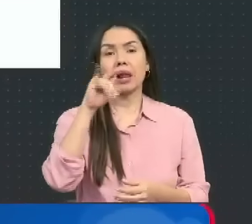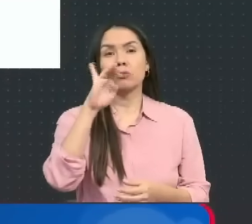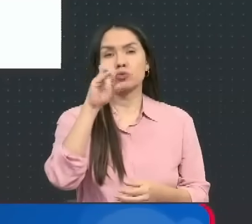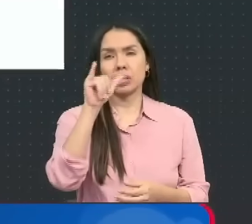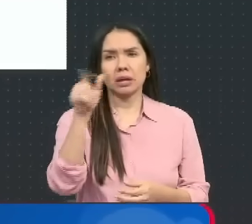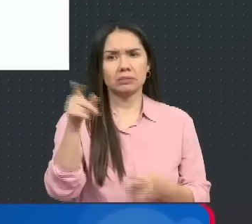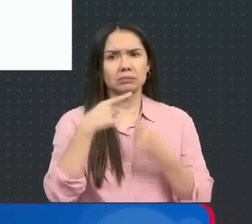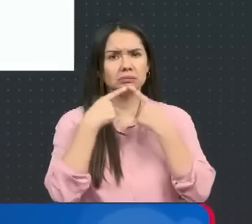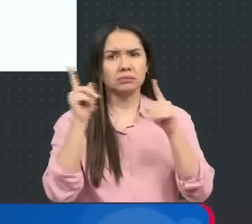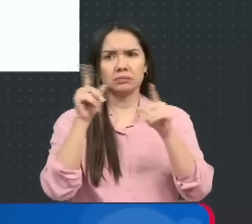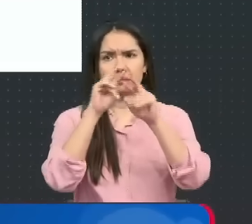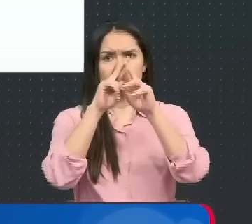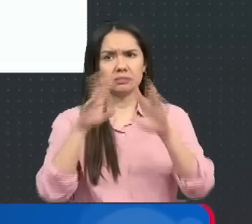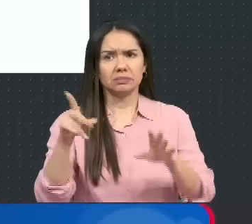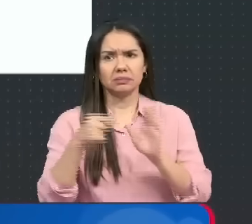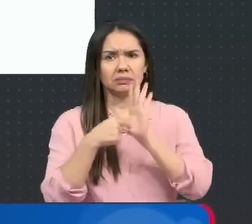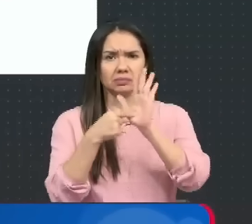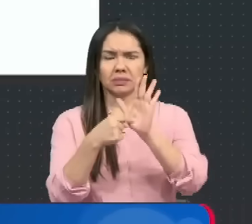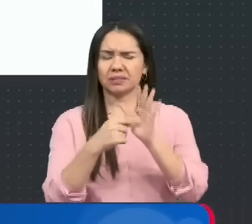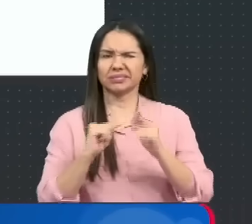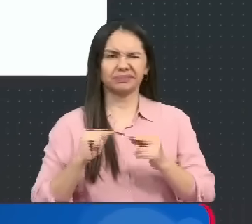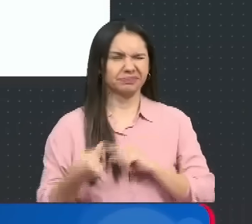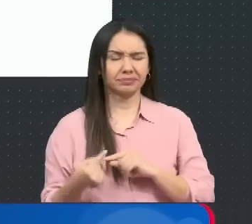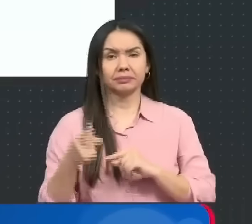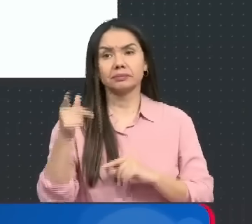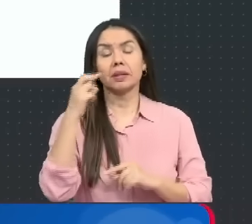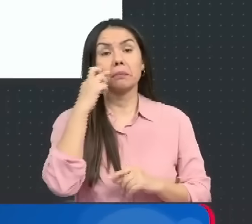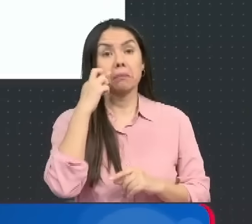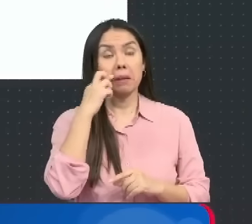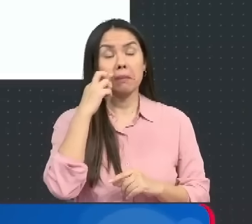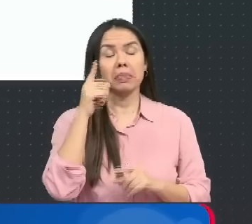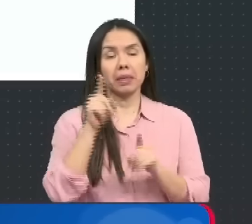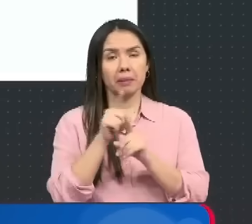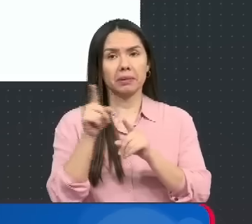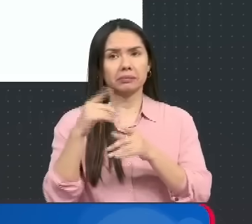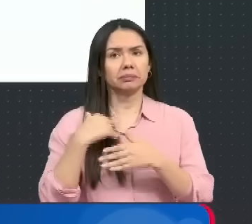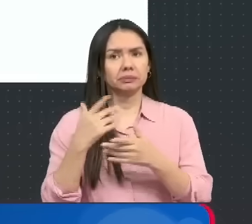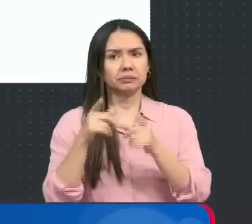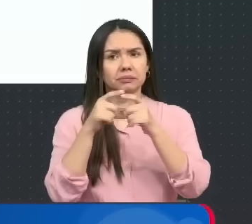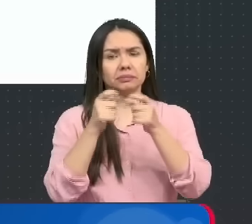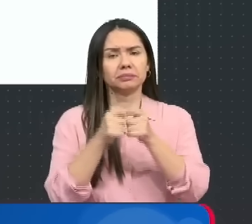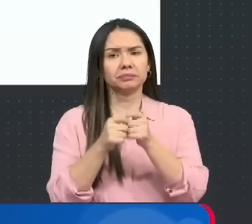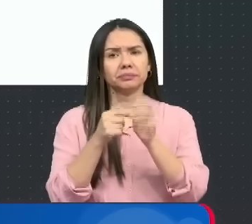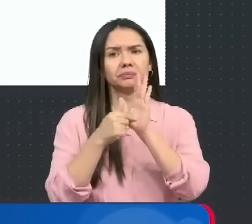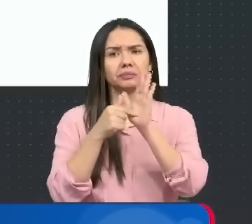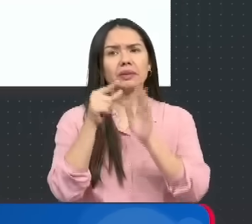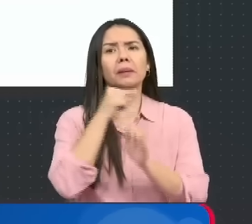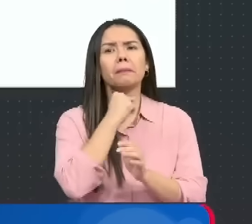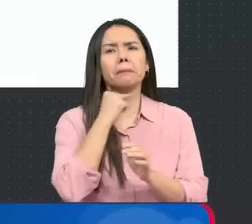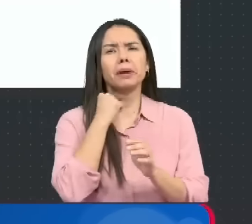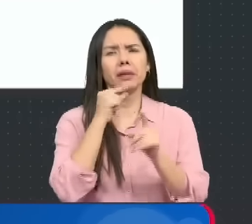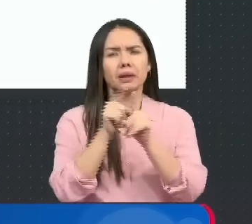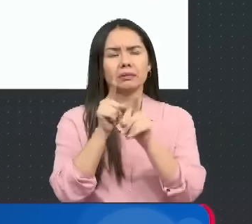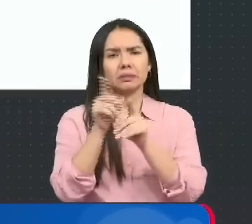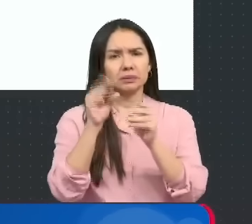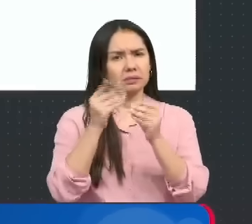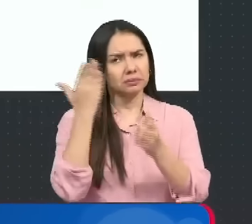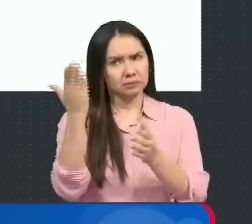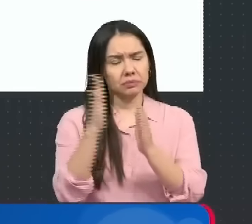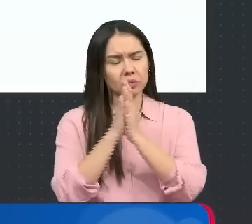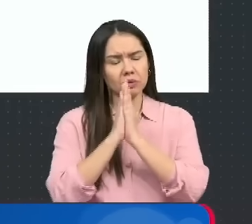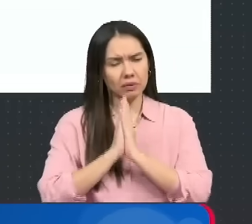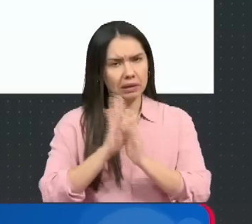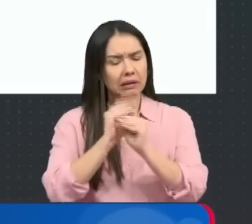se pronunció en la red social X. El padre Edgar también expresó su sentir por la muerte del cantante guatemalteco y pidió a las